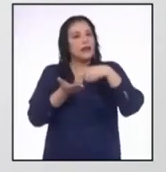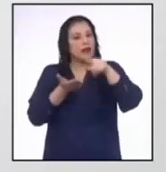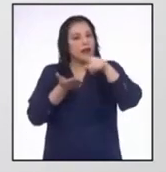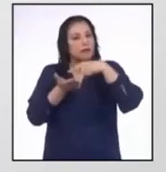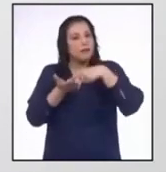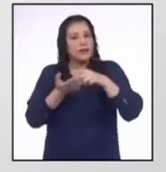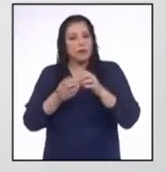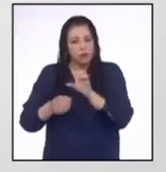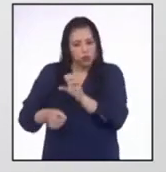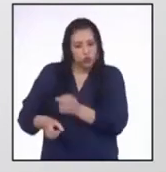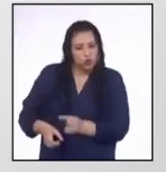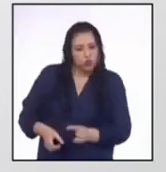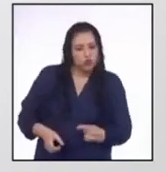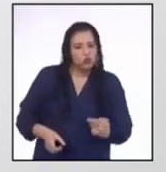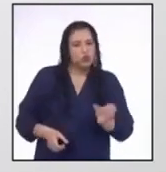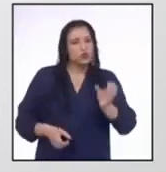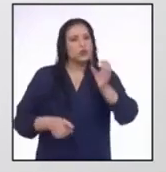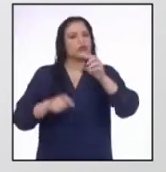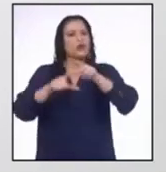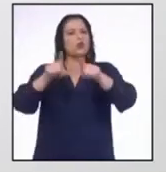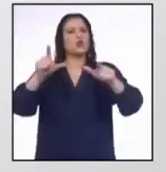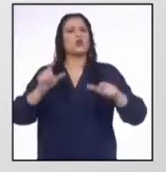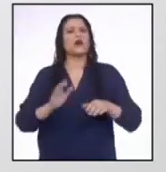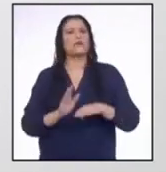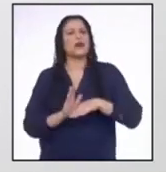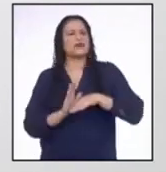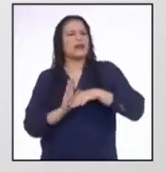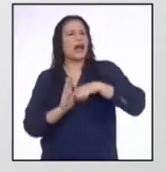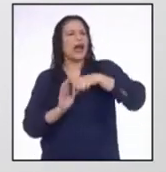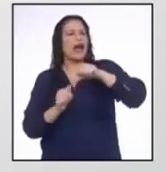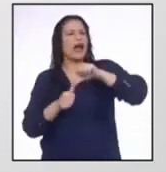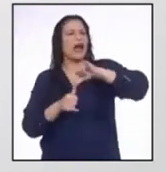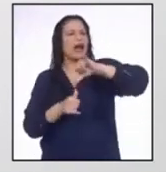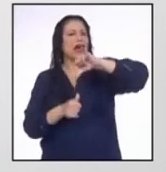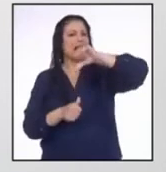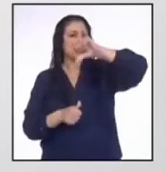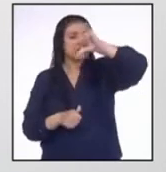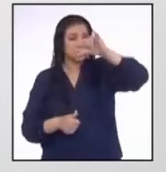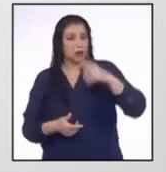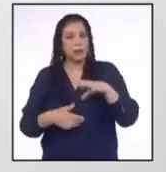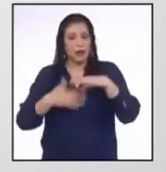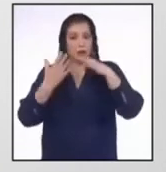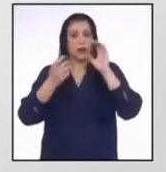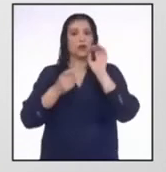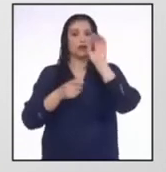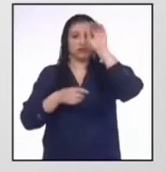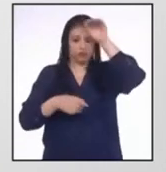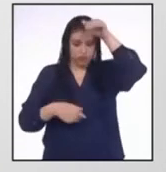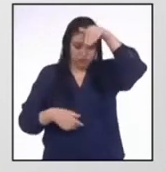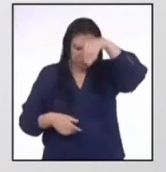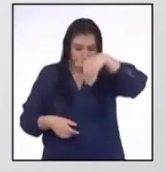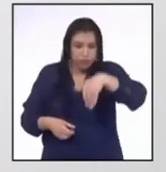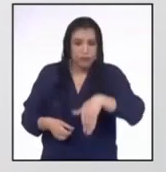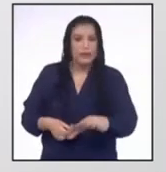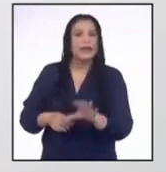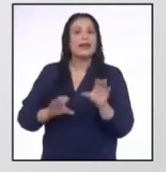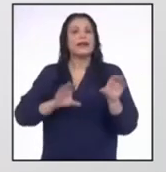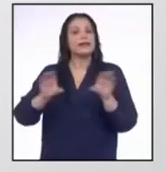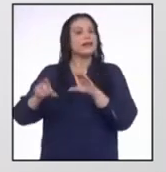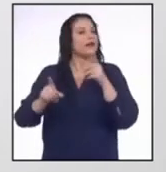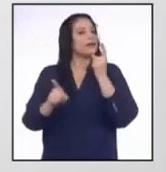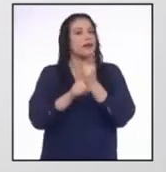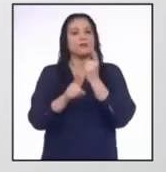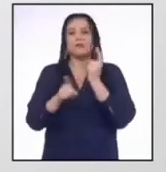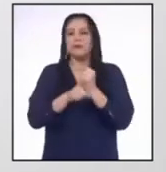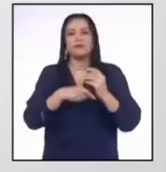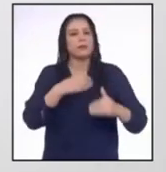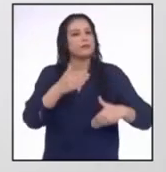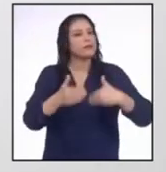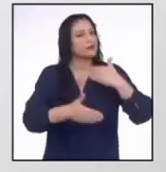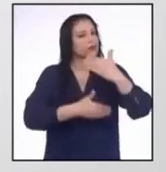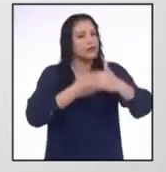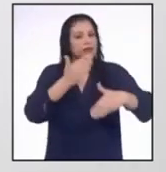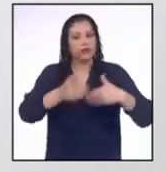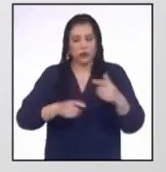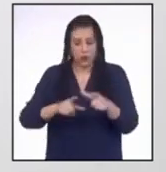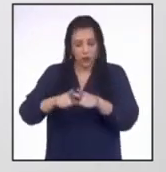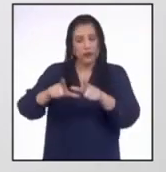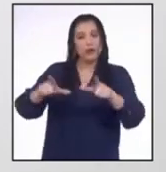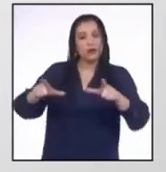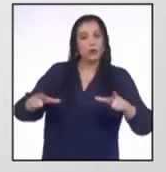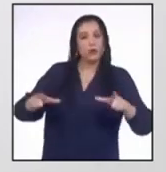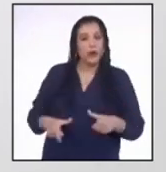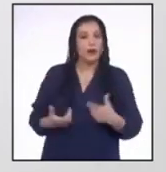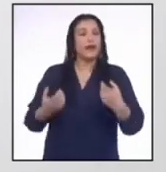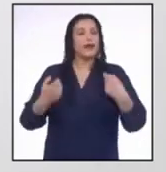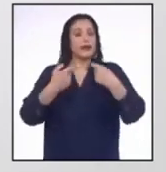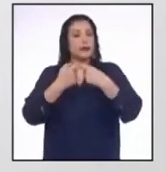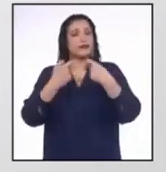por unos tubos a una zona más alta para luego dejarla caer y se realiza el mismo proceso con la central